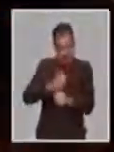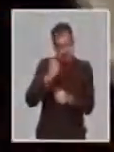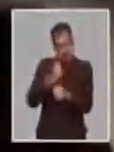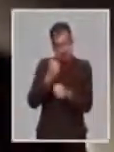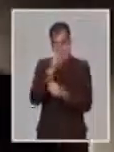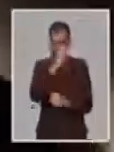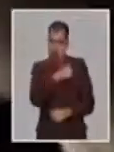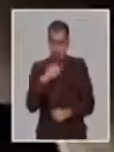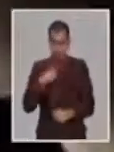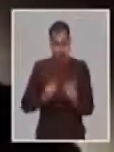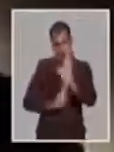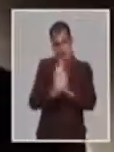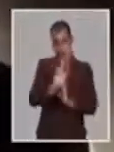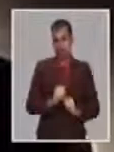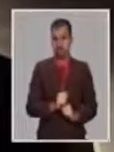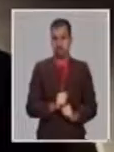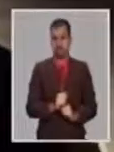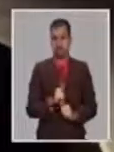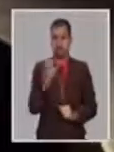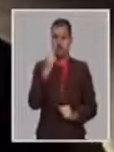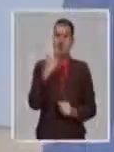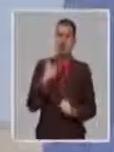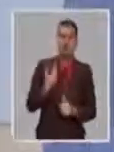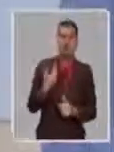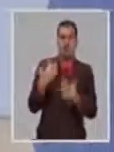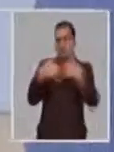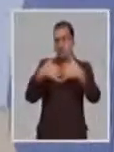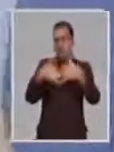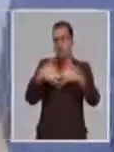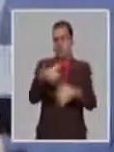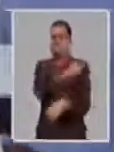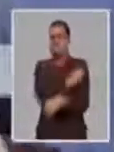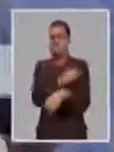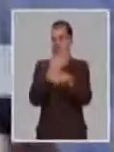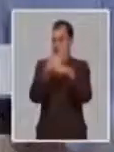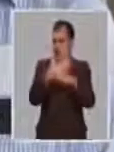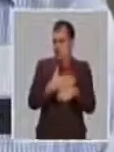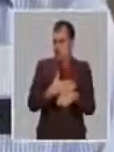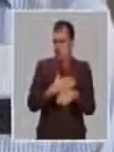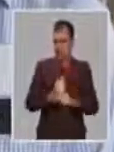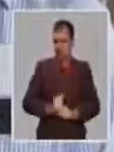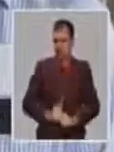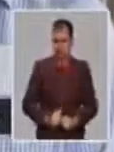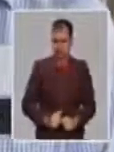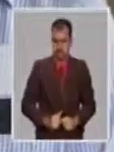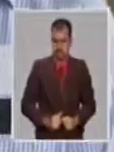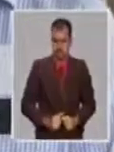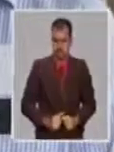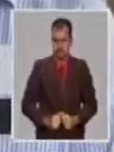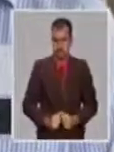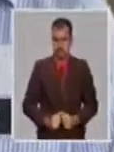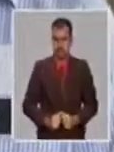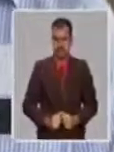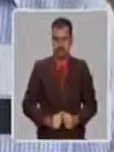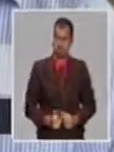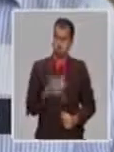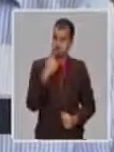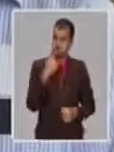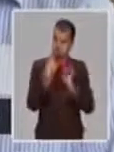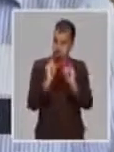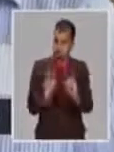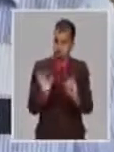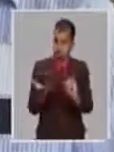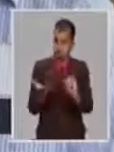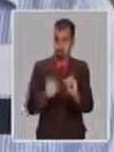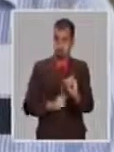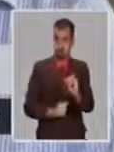Cuba ha dado seguimiento a los protocolos establecidos sobre el desarrollo de vacunas, dicen observadores internacionales. Muy buena noticia,